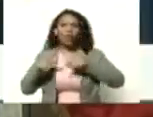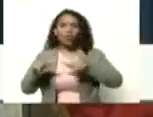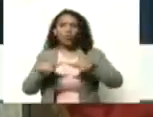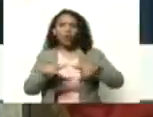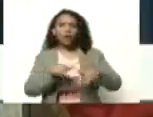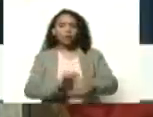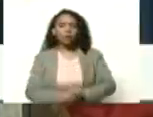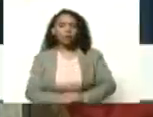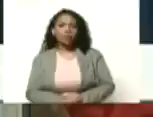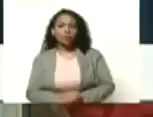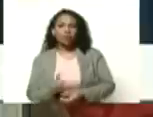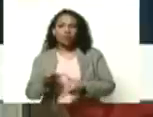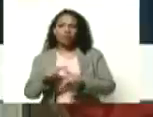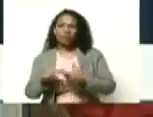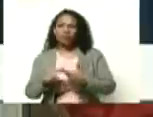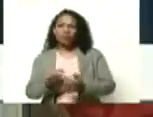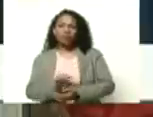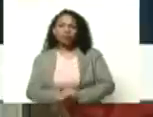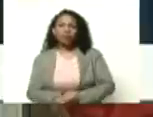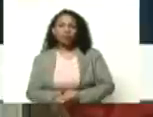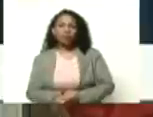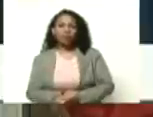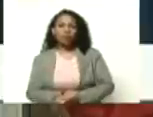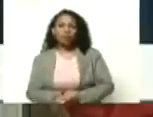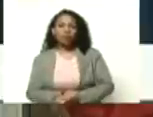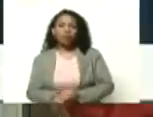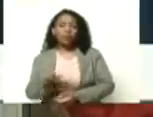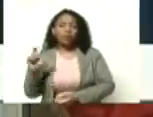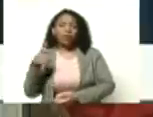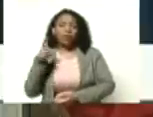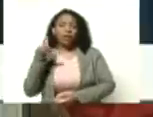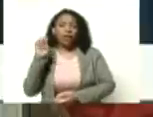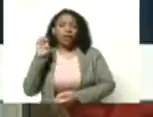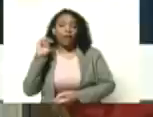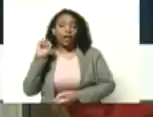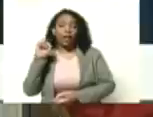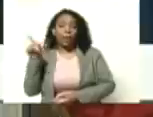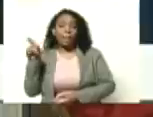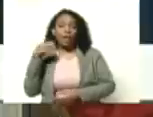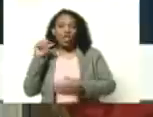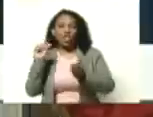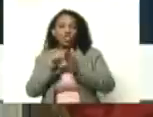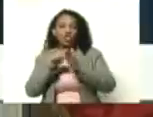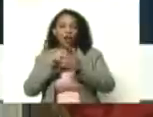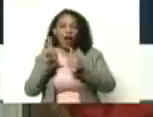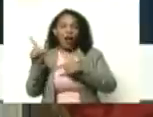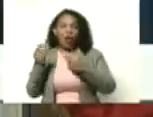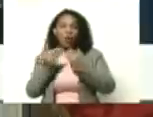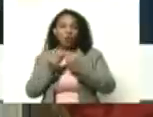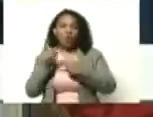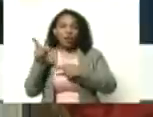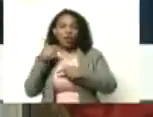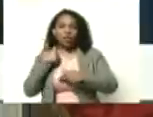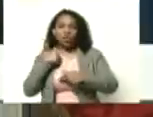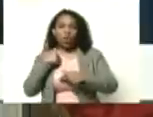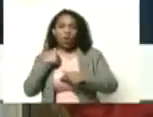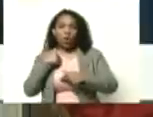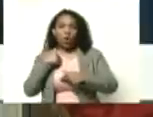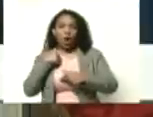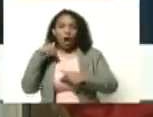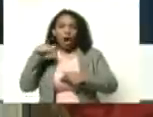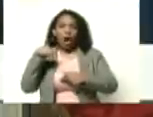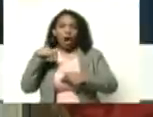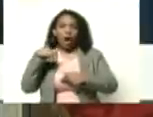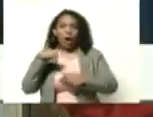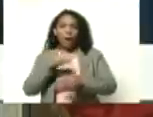entonces glenn dice bueno para la coartada de donde estaba el ese día y al decir no yo estaba